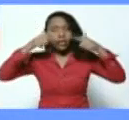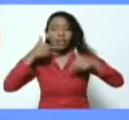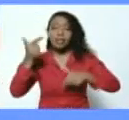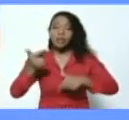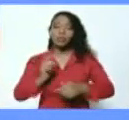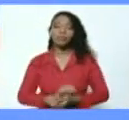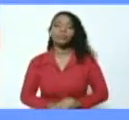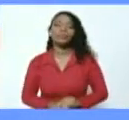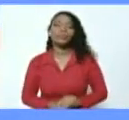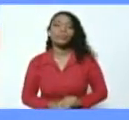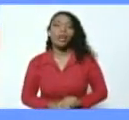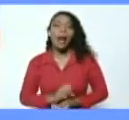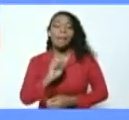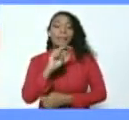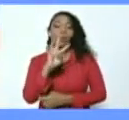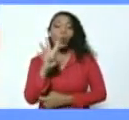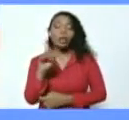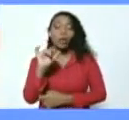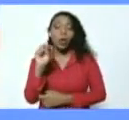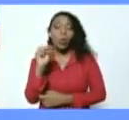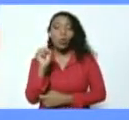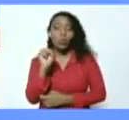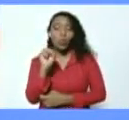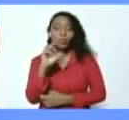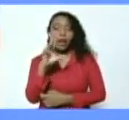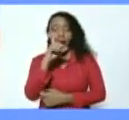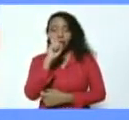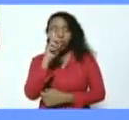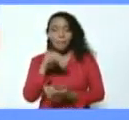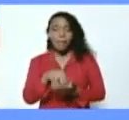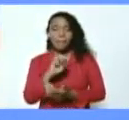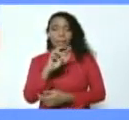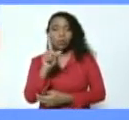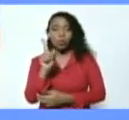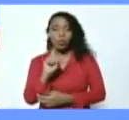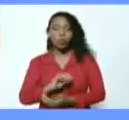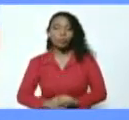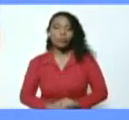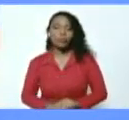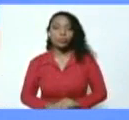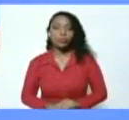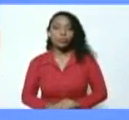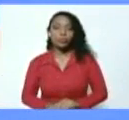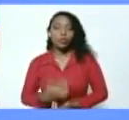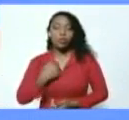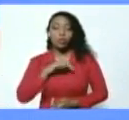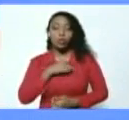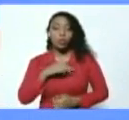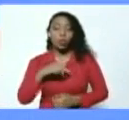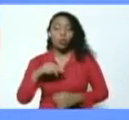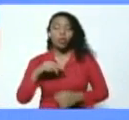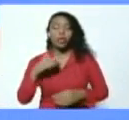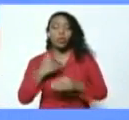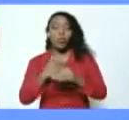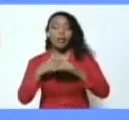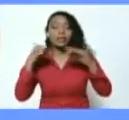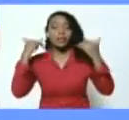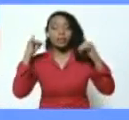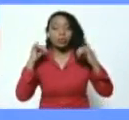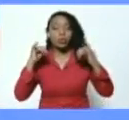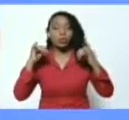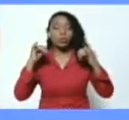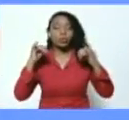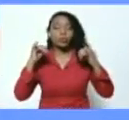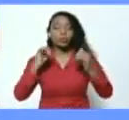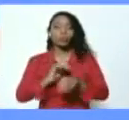¿no? El 24 de junio del año 2021 estaremos celebrando,